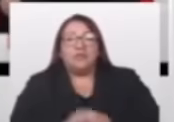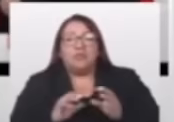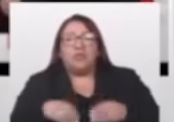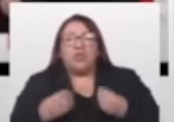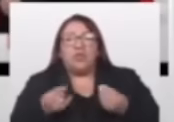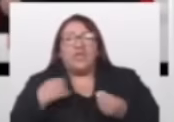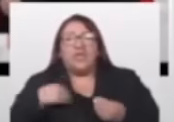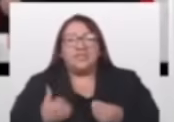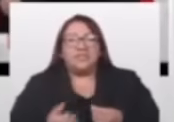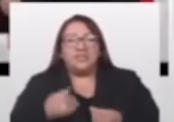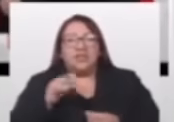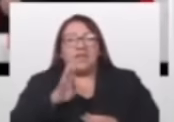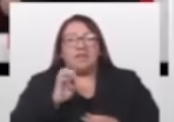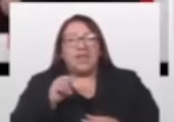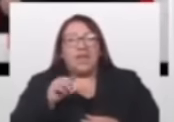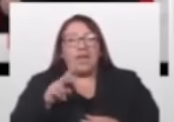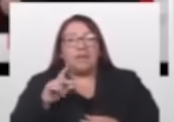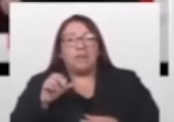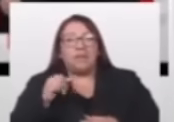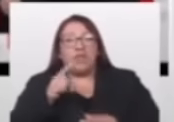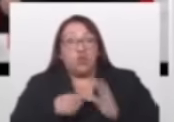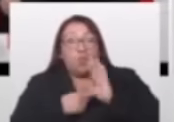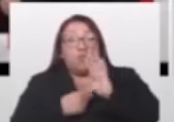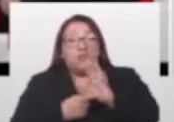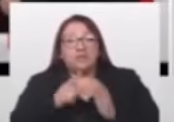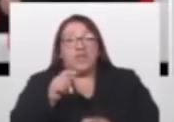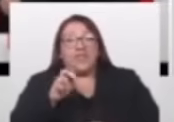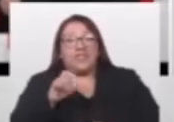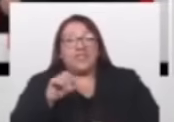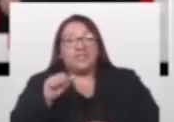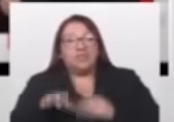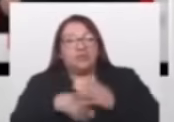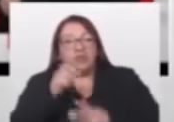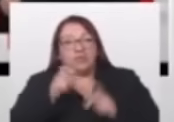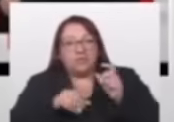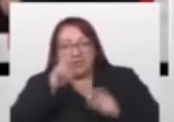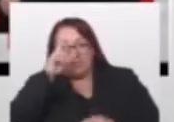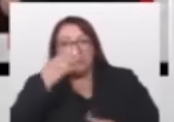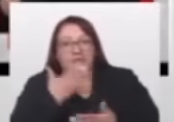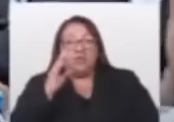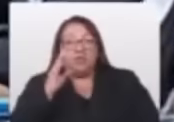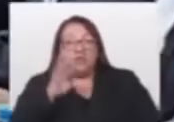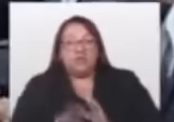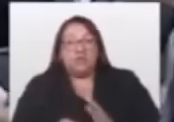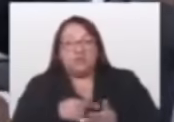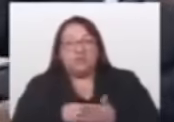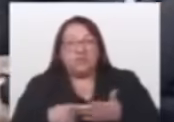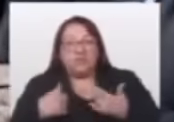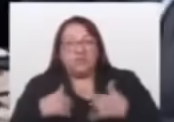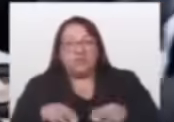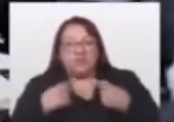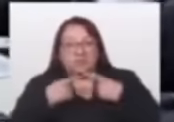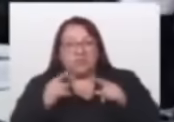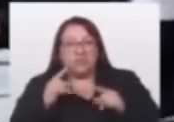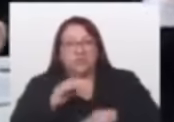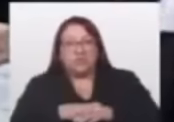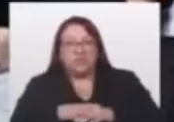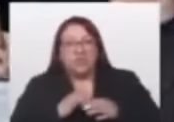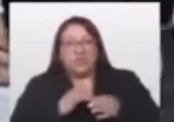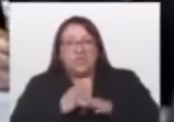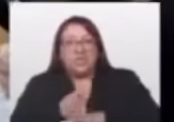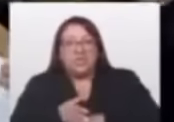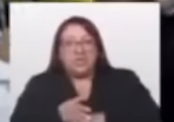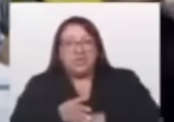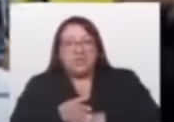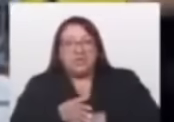¿Por qué la señora Benavides no muestra sus tesis a todos los peruanos? Gracias, señor presidente. Se dio a conocer sobre el ingreso